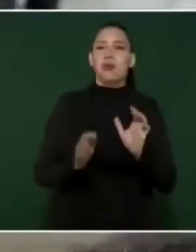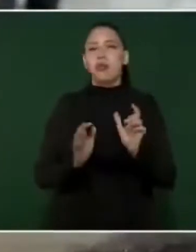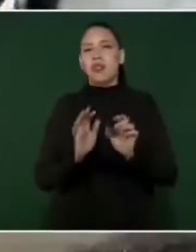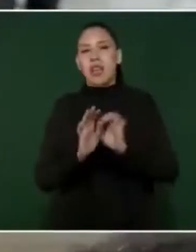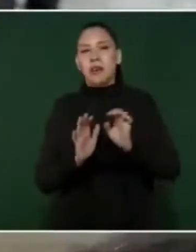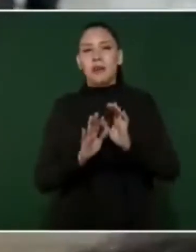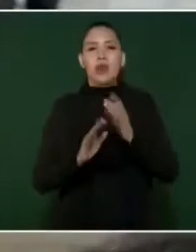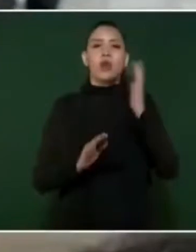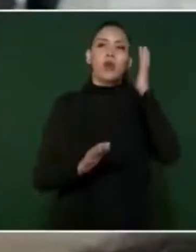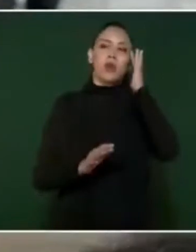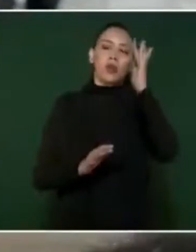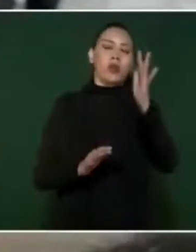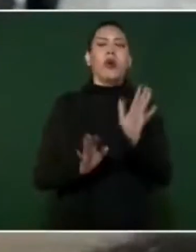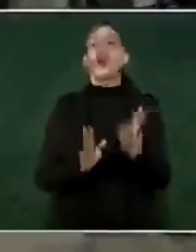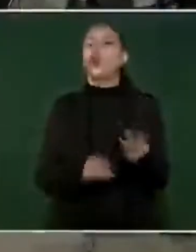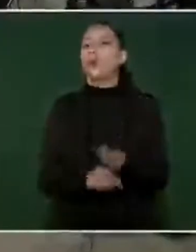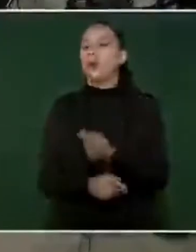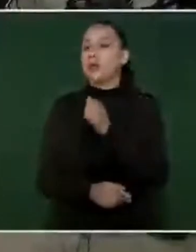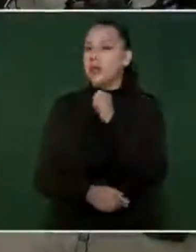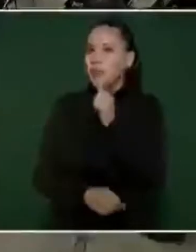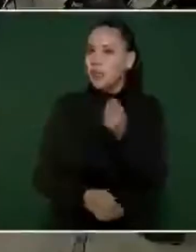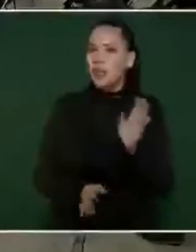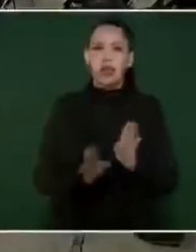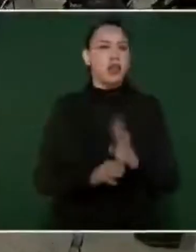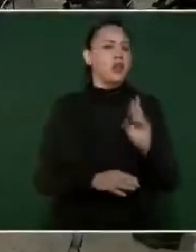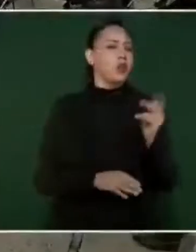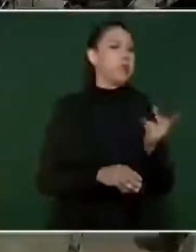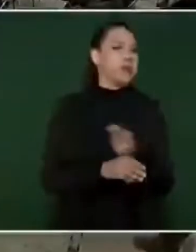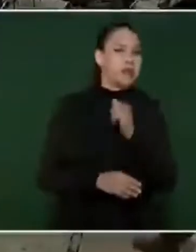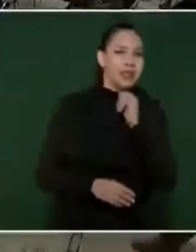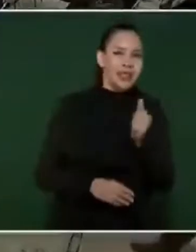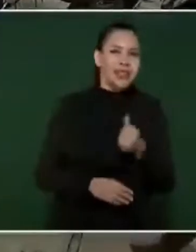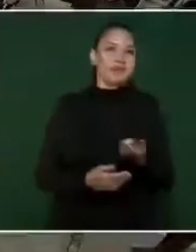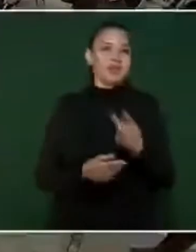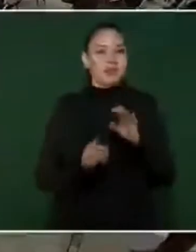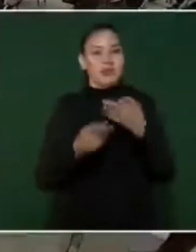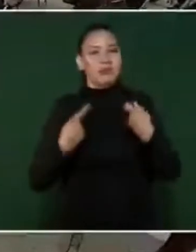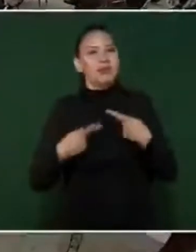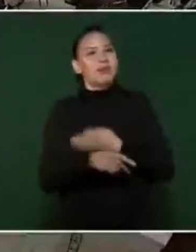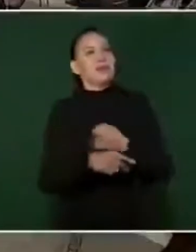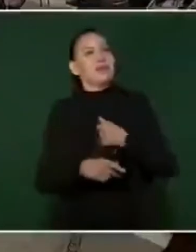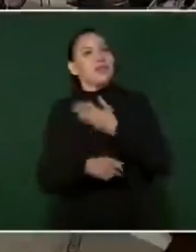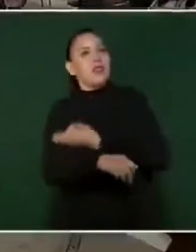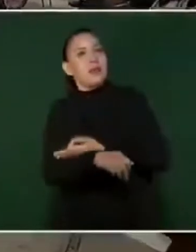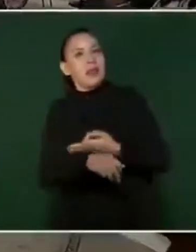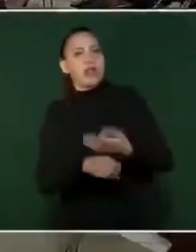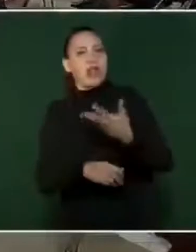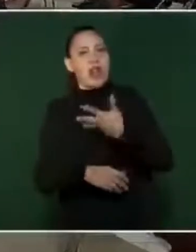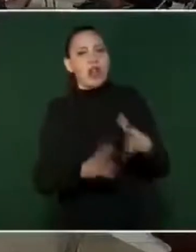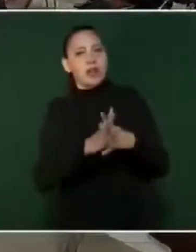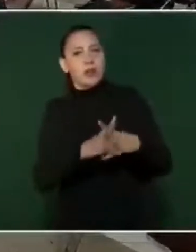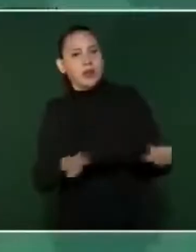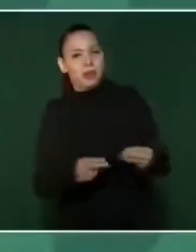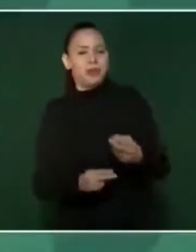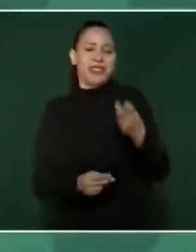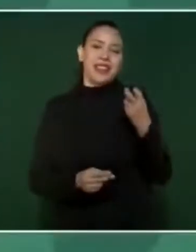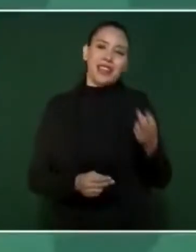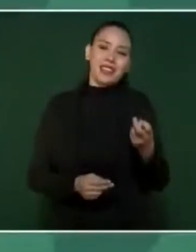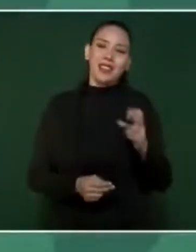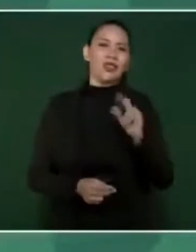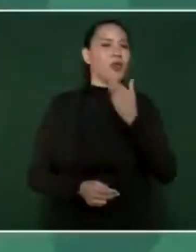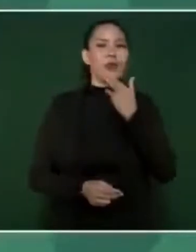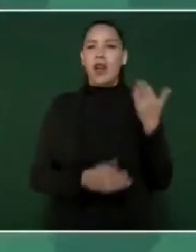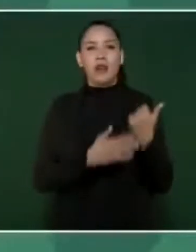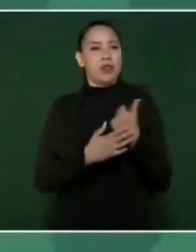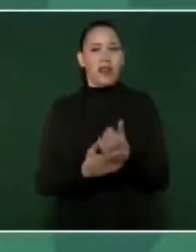las familias, sobre todo a los desaparecidos, no nada más de ellos, creo que eso no nos hace bien a nadie. Y por último, el gobierno de Francisco